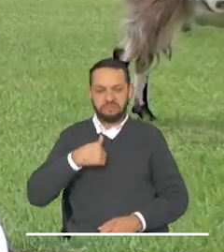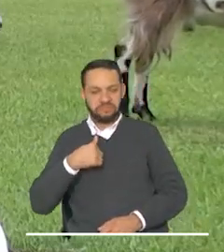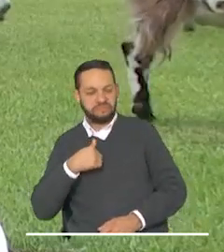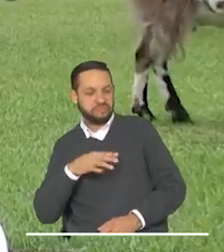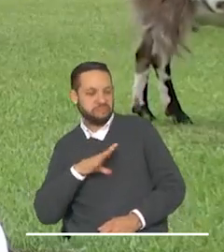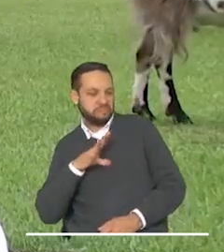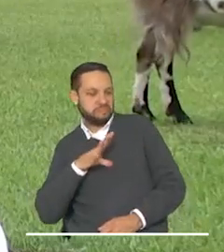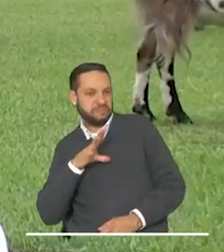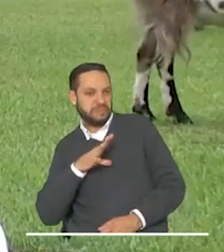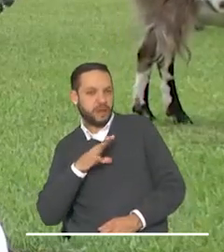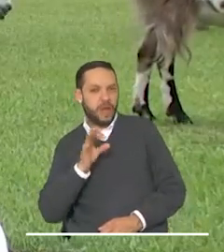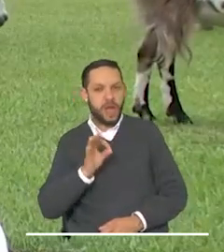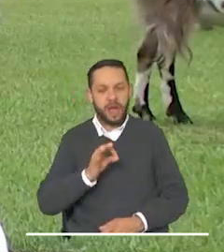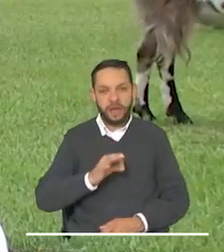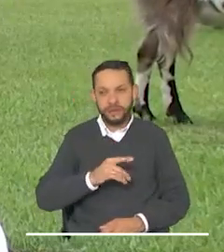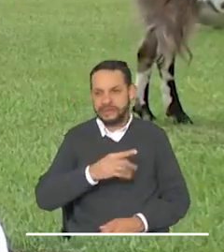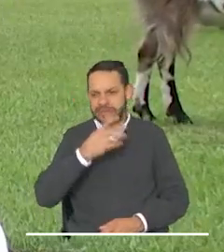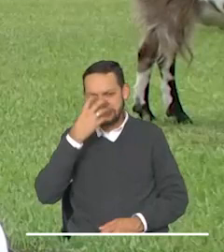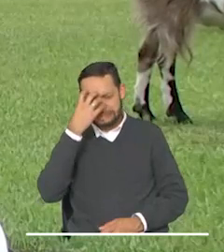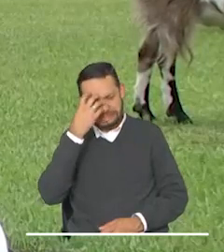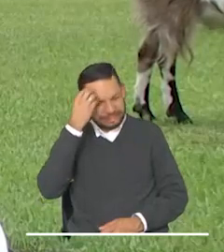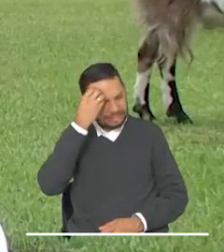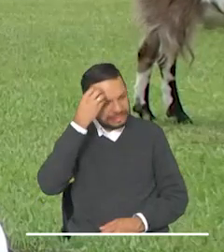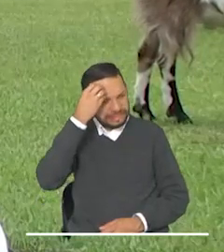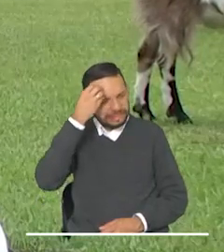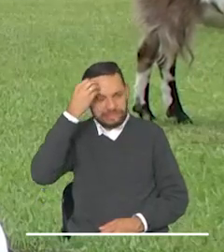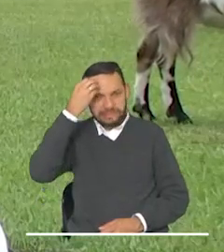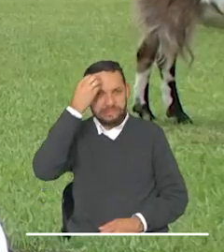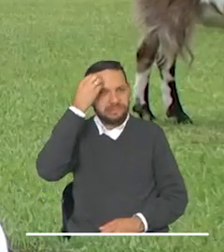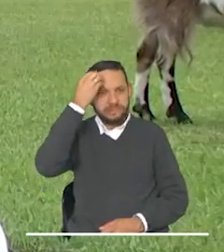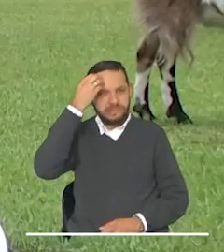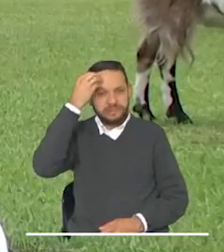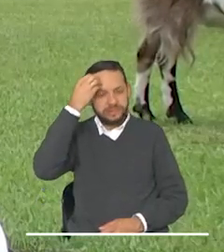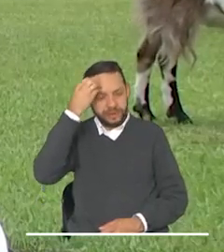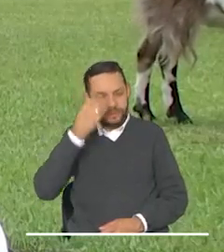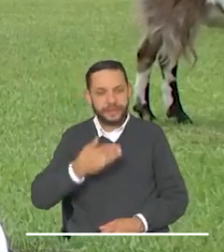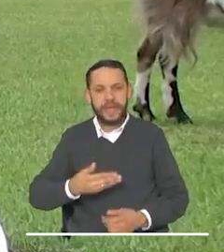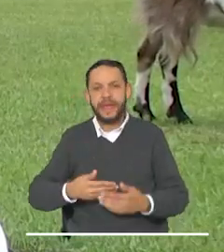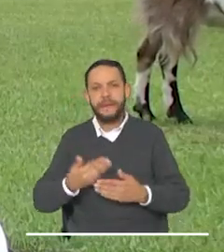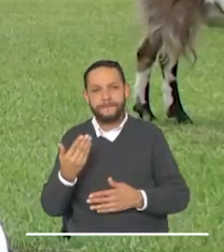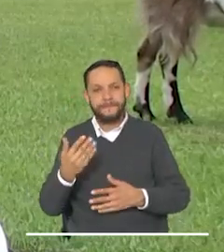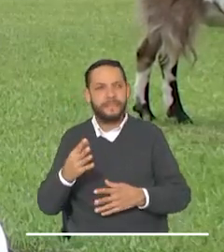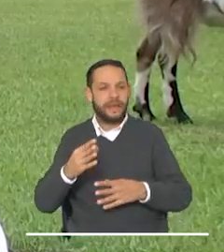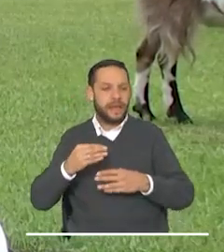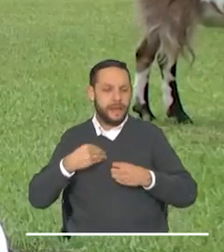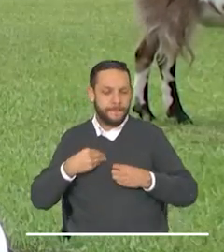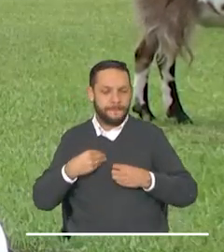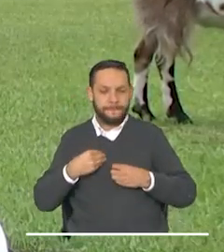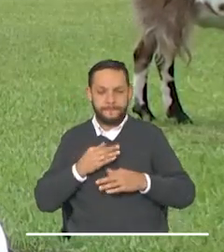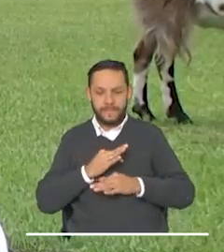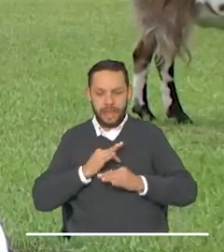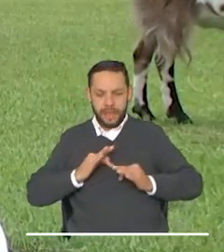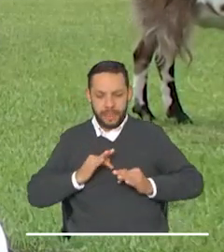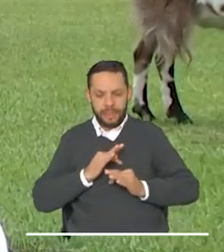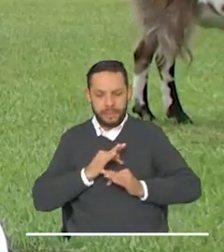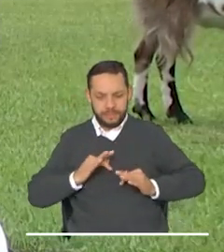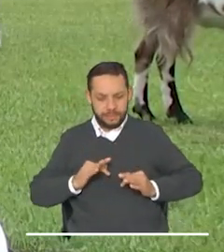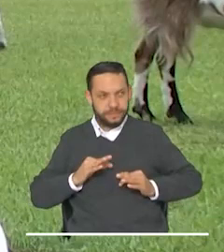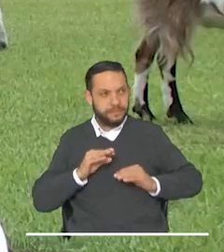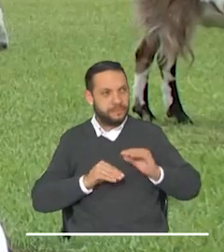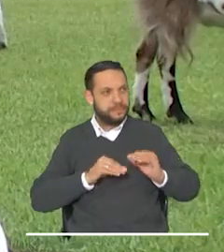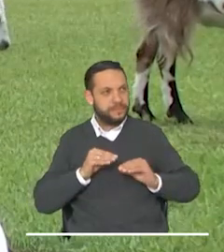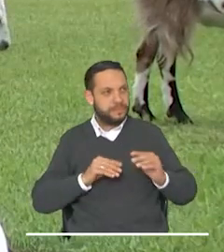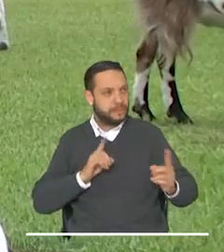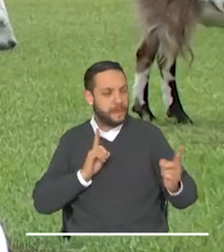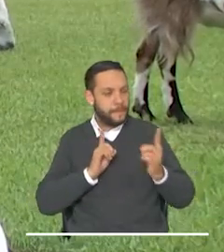que son dramáticos porque tenemos un gran drama en la mente Y a partir de allí reconocer a través de una técnica llamada trans